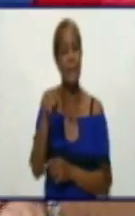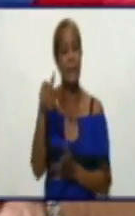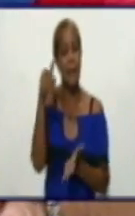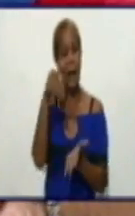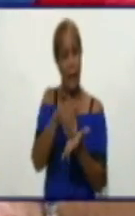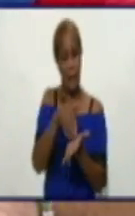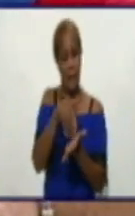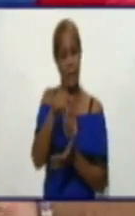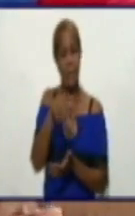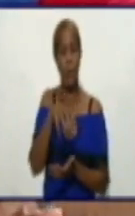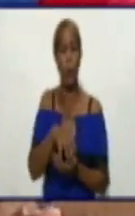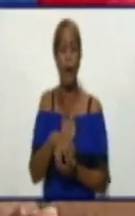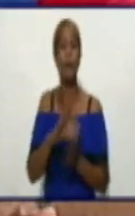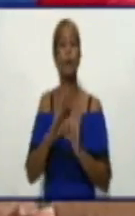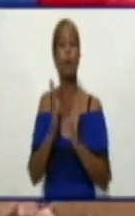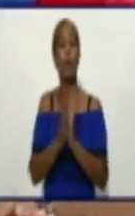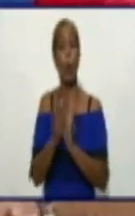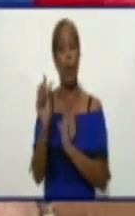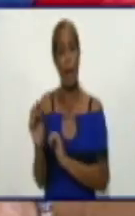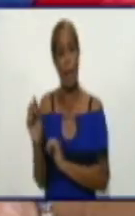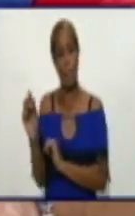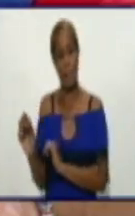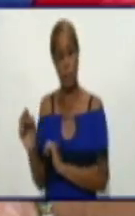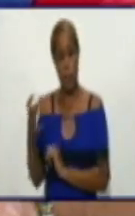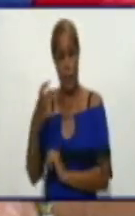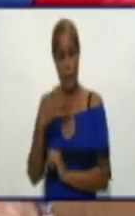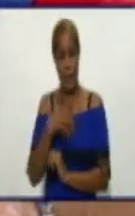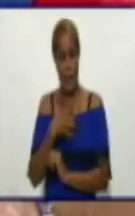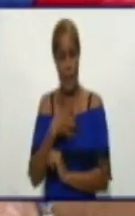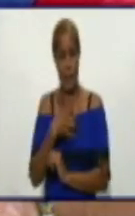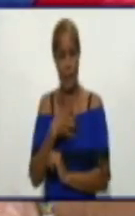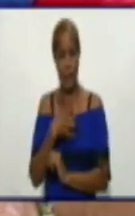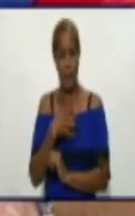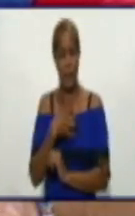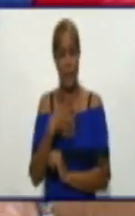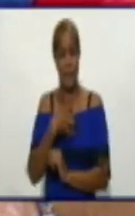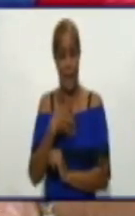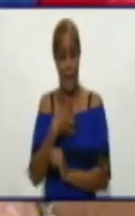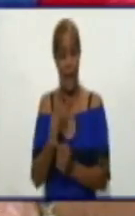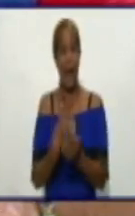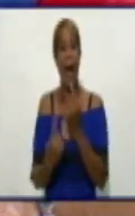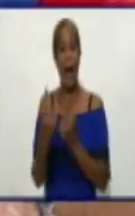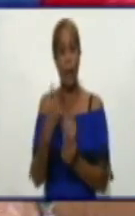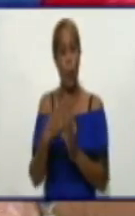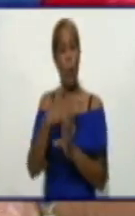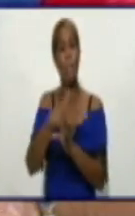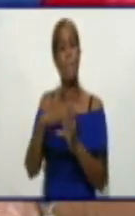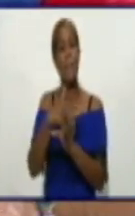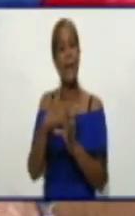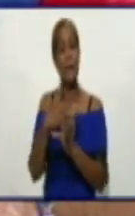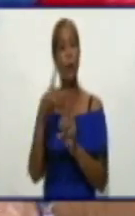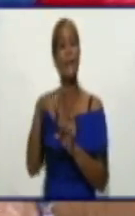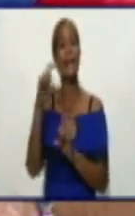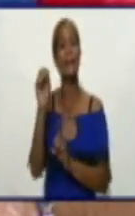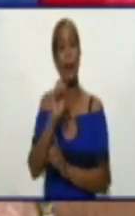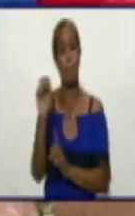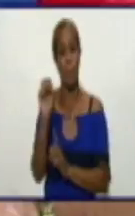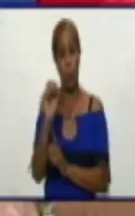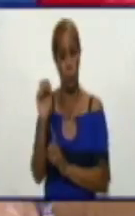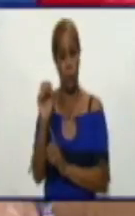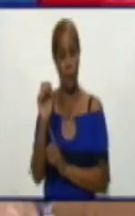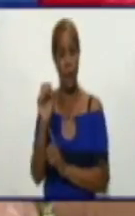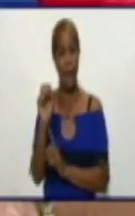primer lugar, todas aquellas personas que presenten algún medio de transporte con las características antes descritas y que no haya